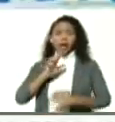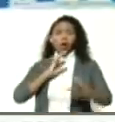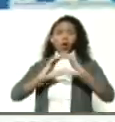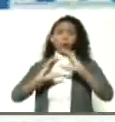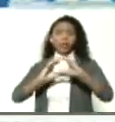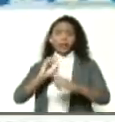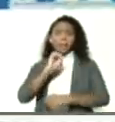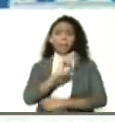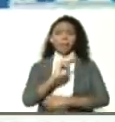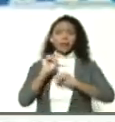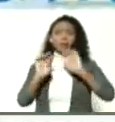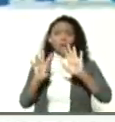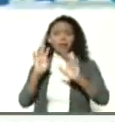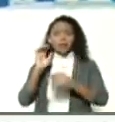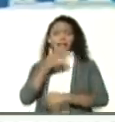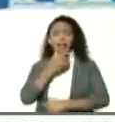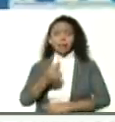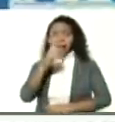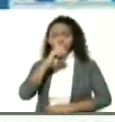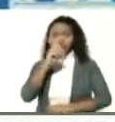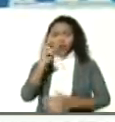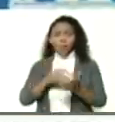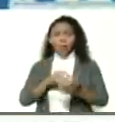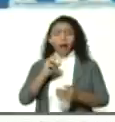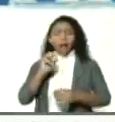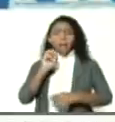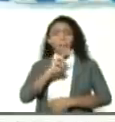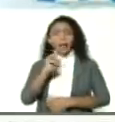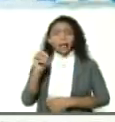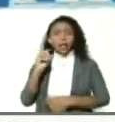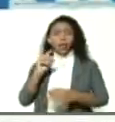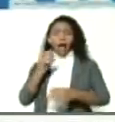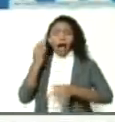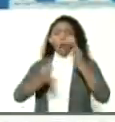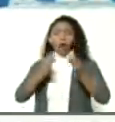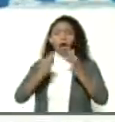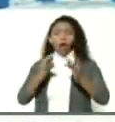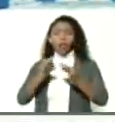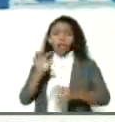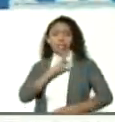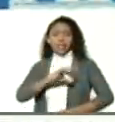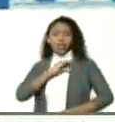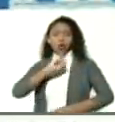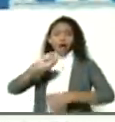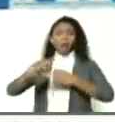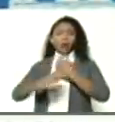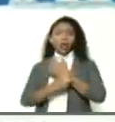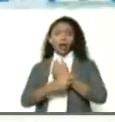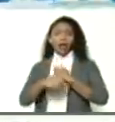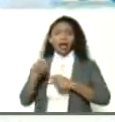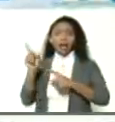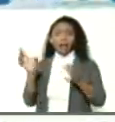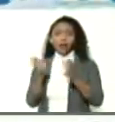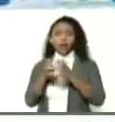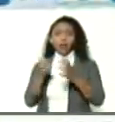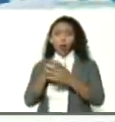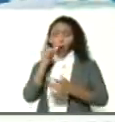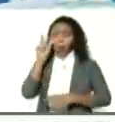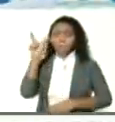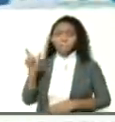del 29 de diciembre del año 2020, donde los abogados del señor Juan Guaidó, el bufete Arnold &